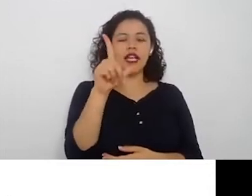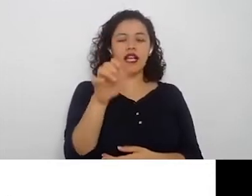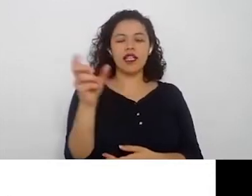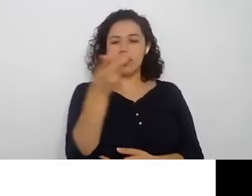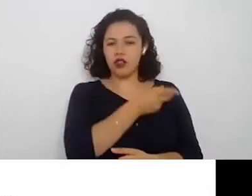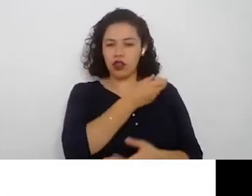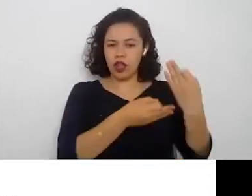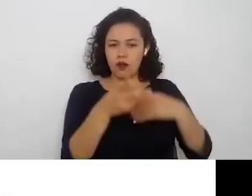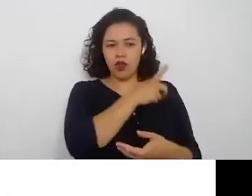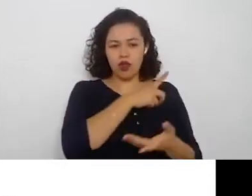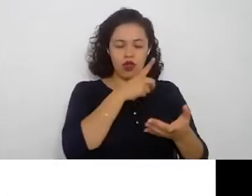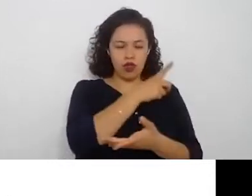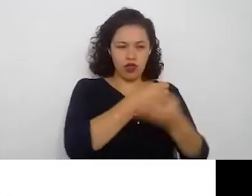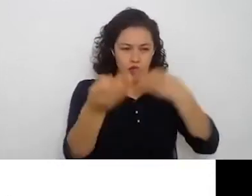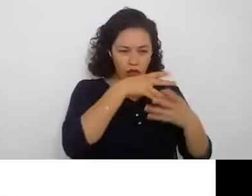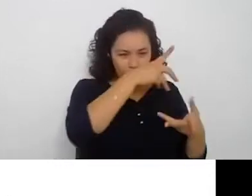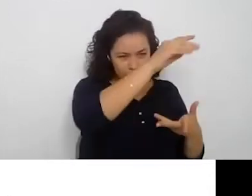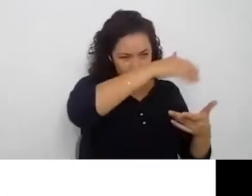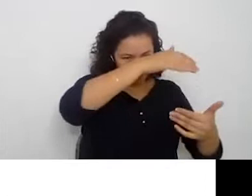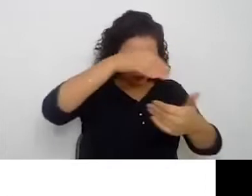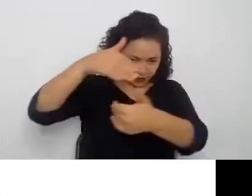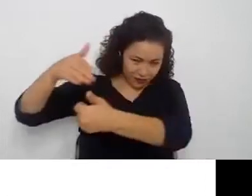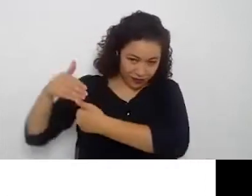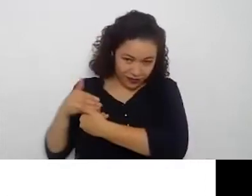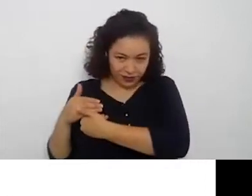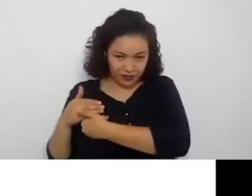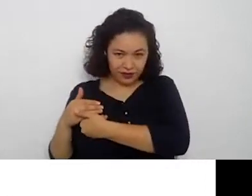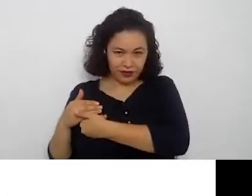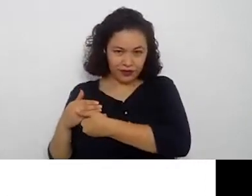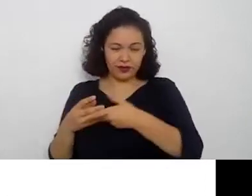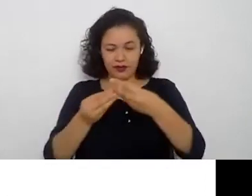pues de todas sus erogaciones y que estamos